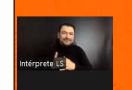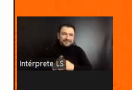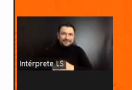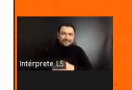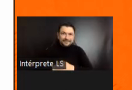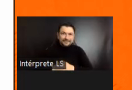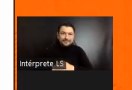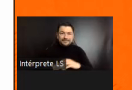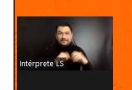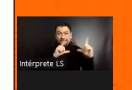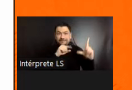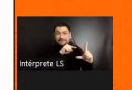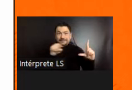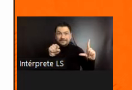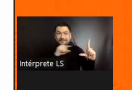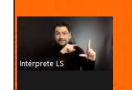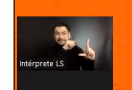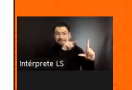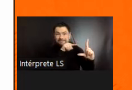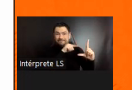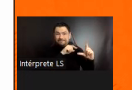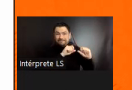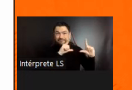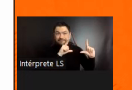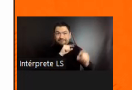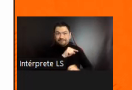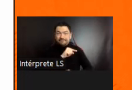para resaltar nuestras recomendaciones dentro de ese marco